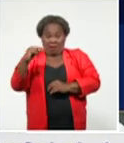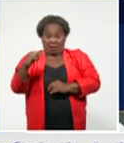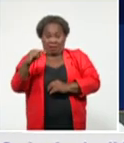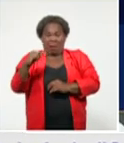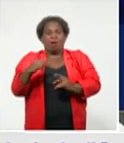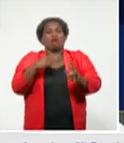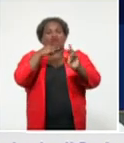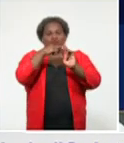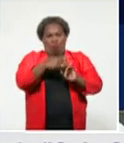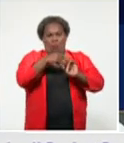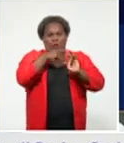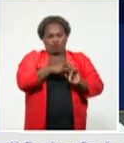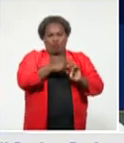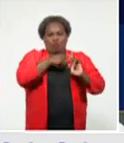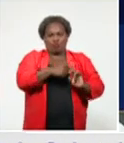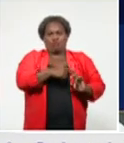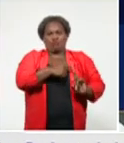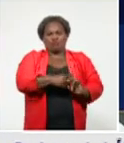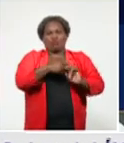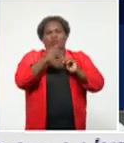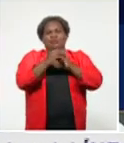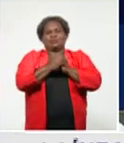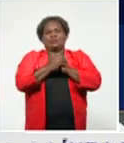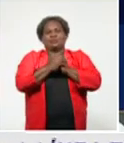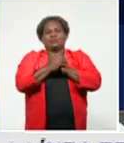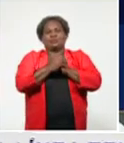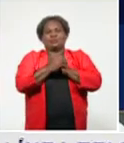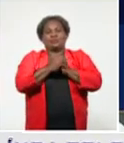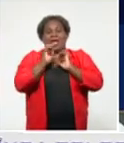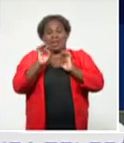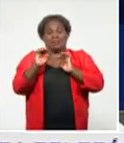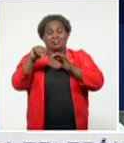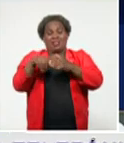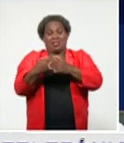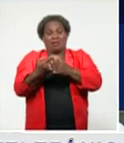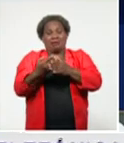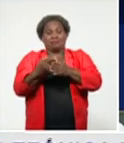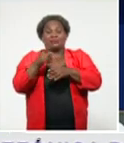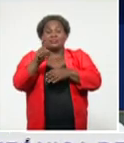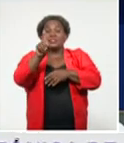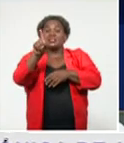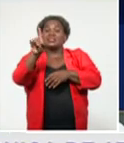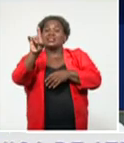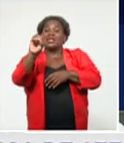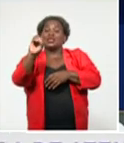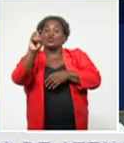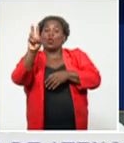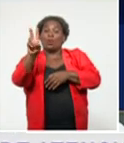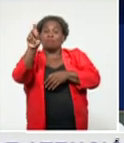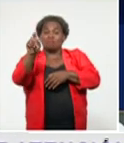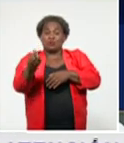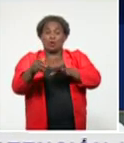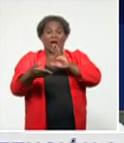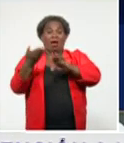también a los que corresponden a ese día. Con estas 102 altas del día de ayer, pues se